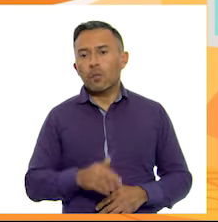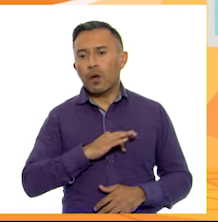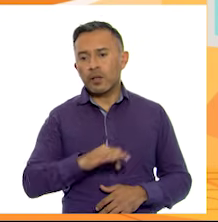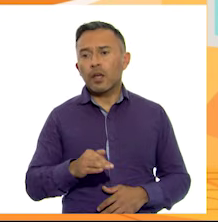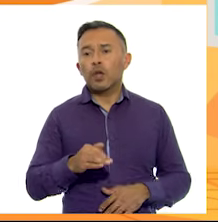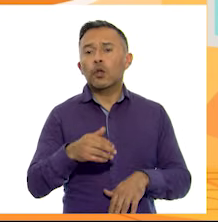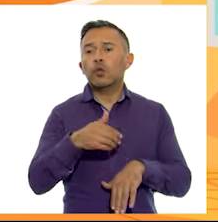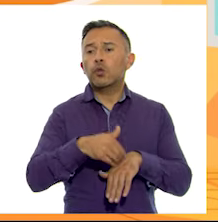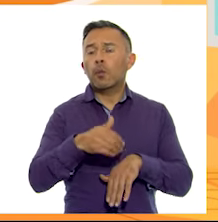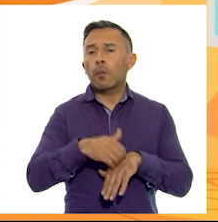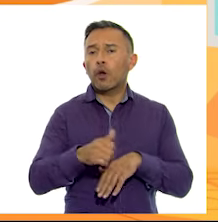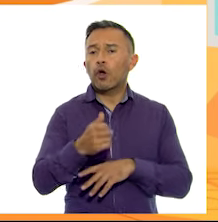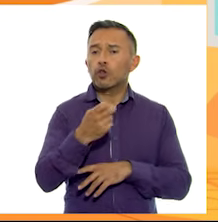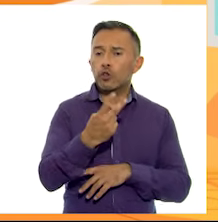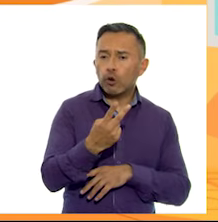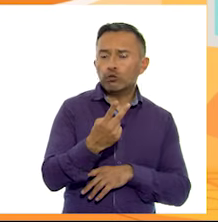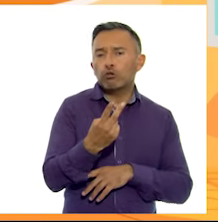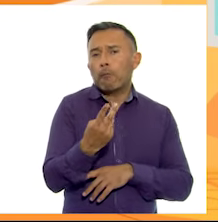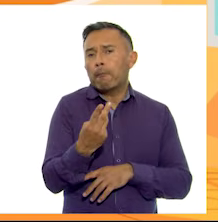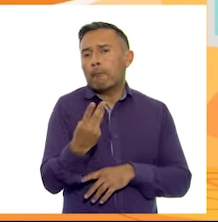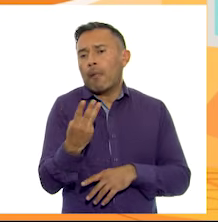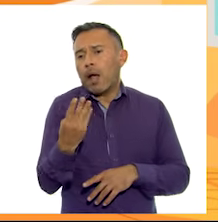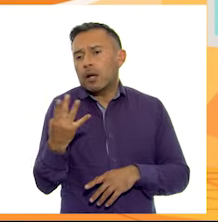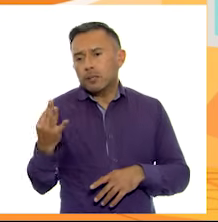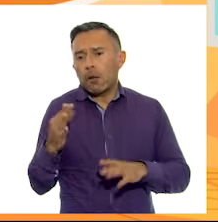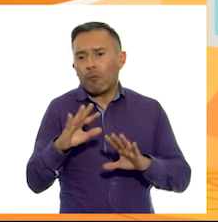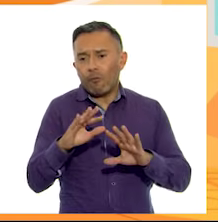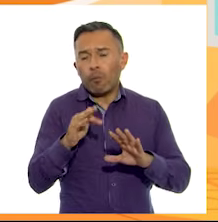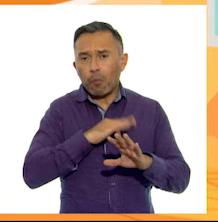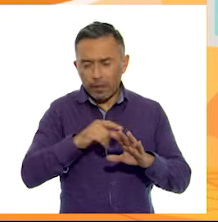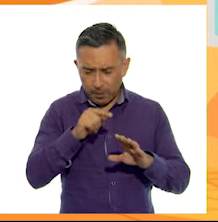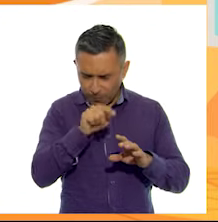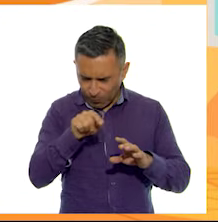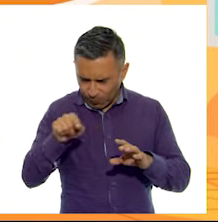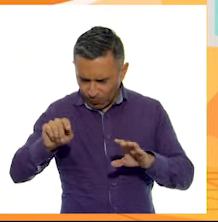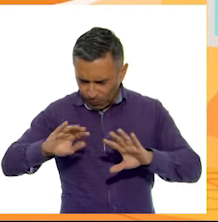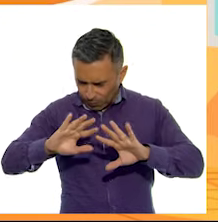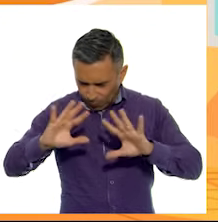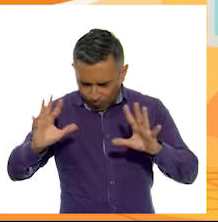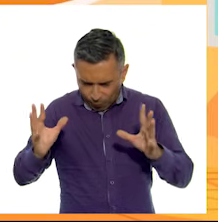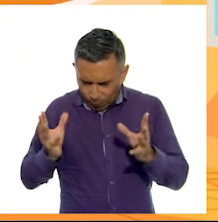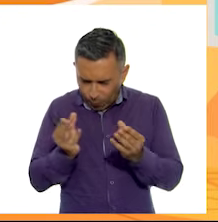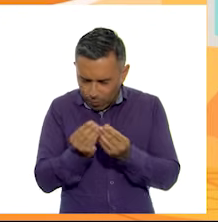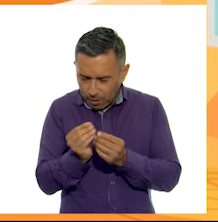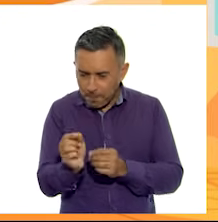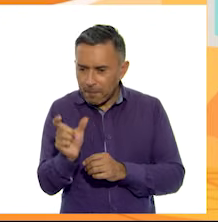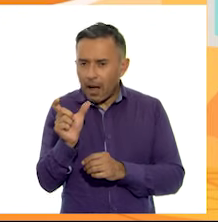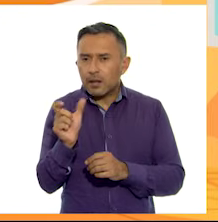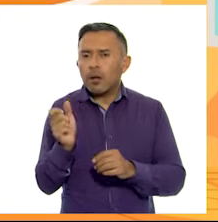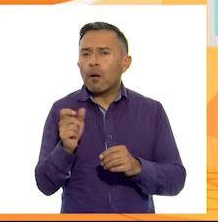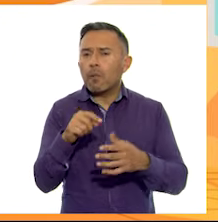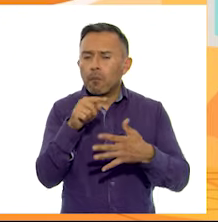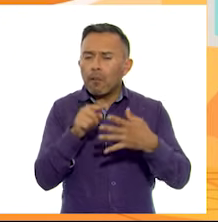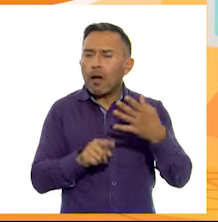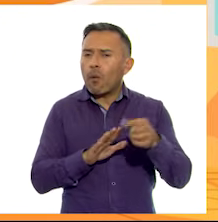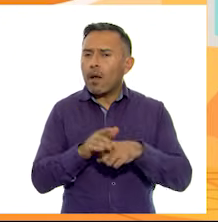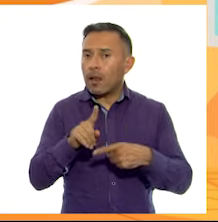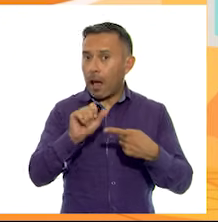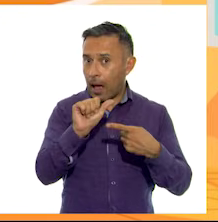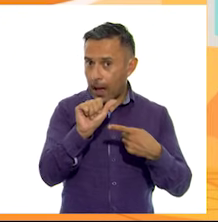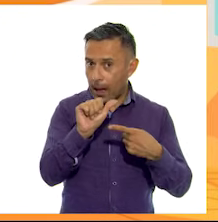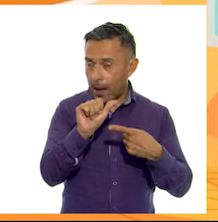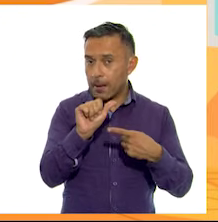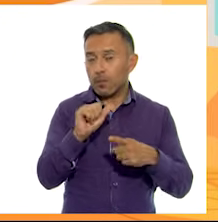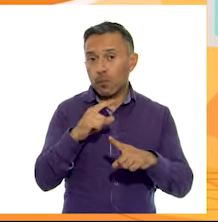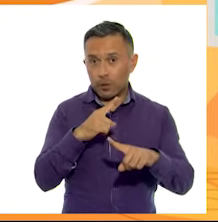en acumular 2 o más números para obtener una cantidad total? A. La multiplicación. B.